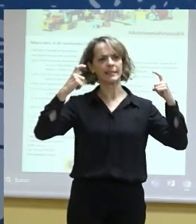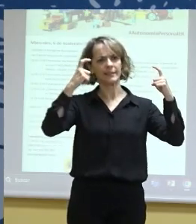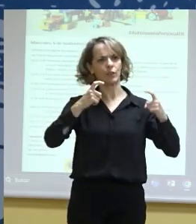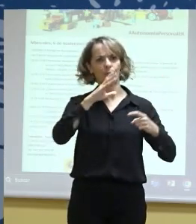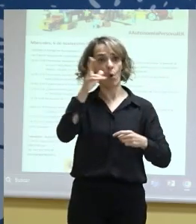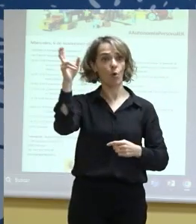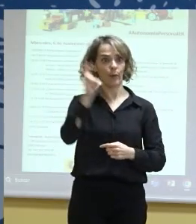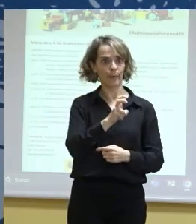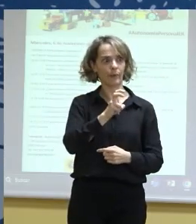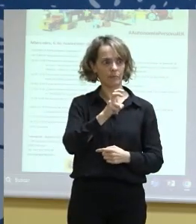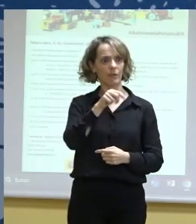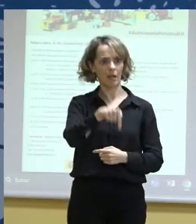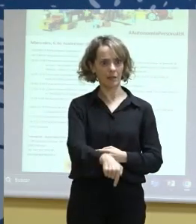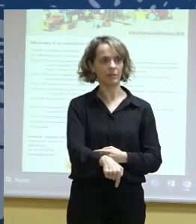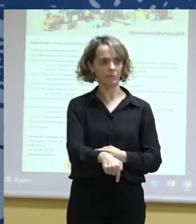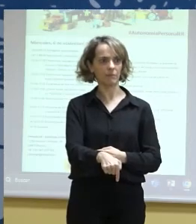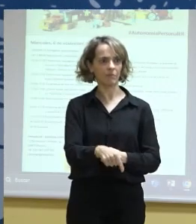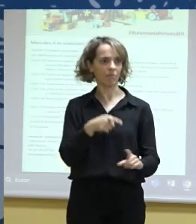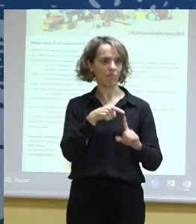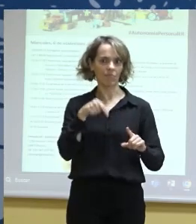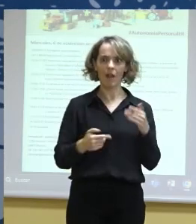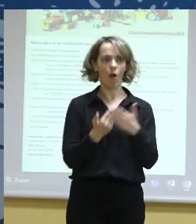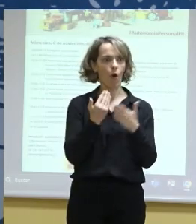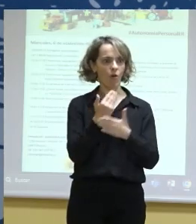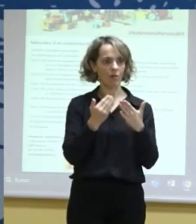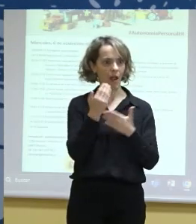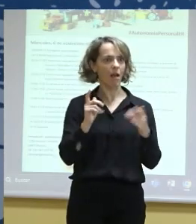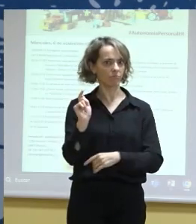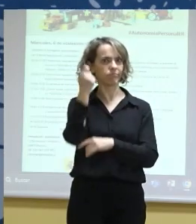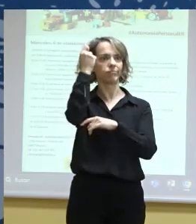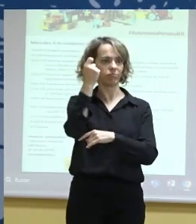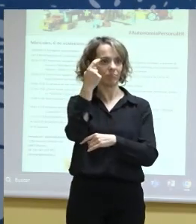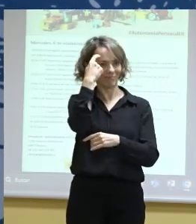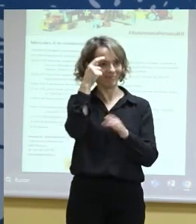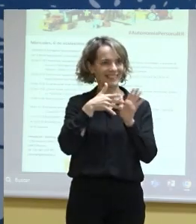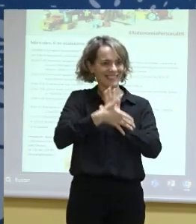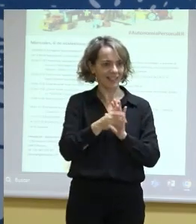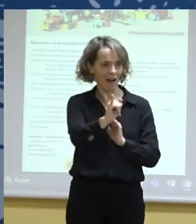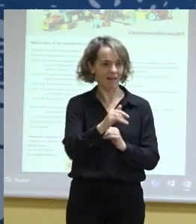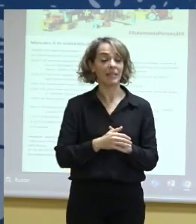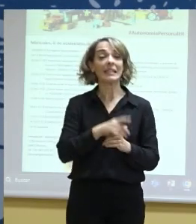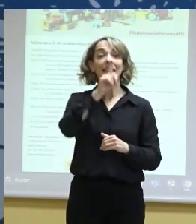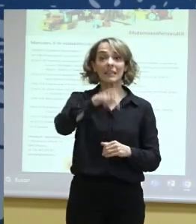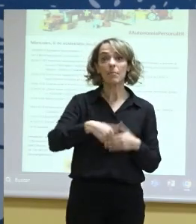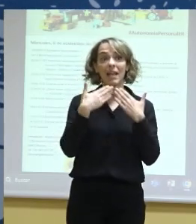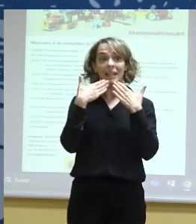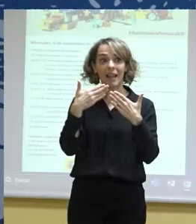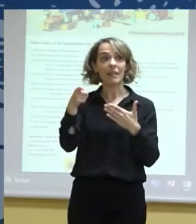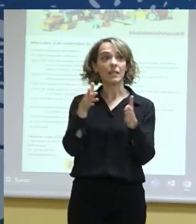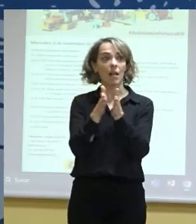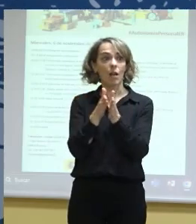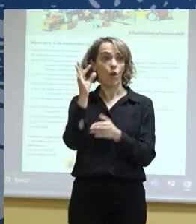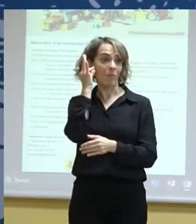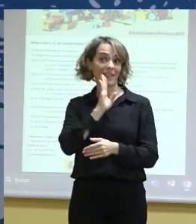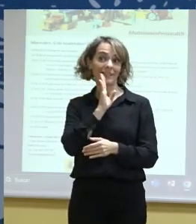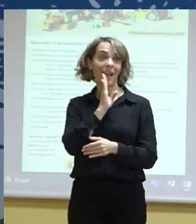estar aquí y poder hacer que esta jornada sea posible y tenga sentido. Y por otro lado también agradecer pues a las compañeras que